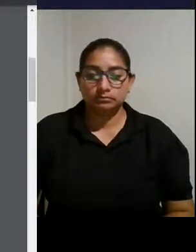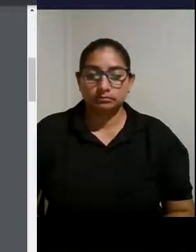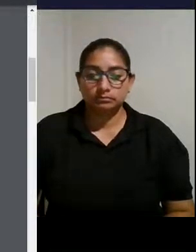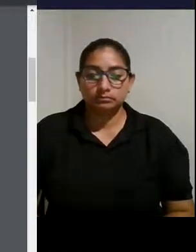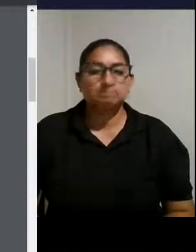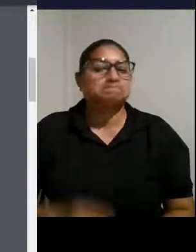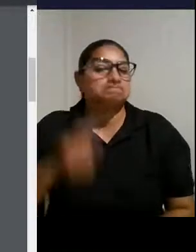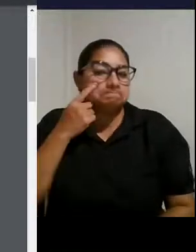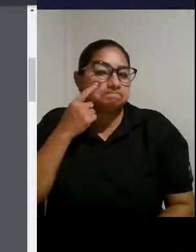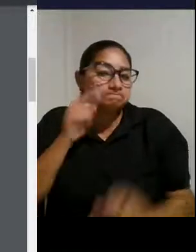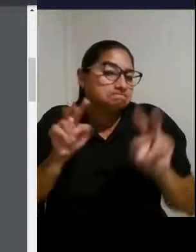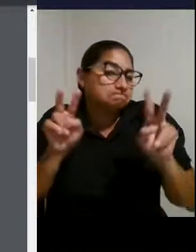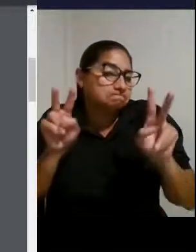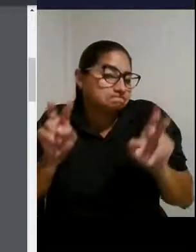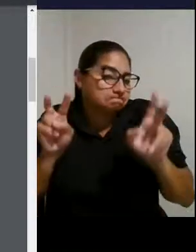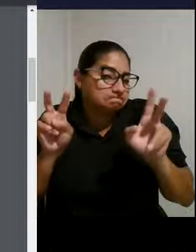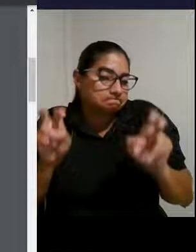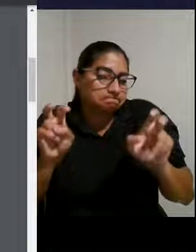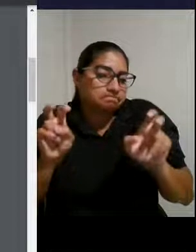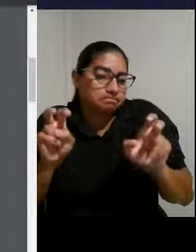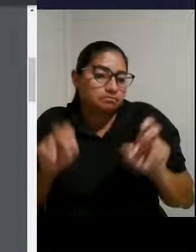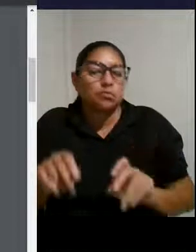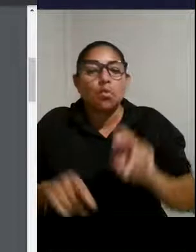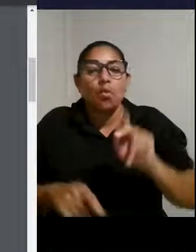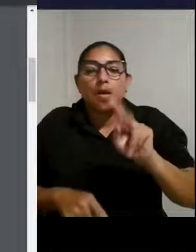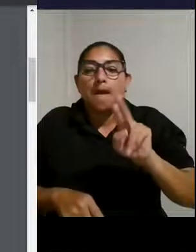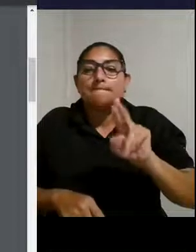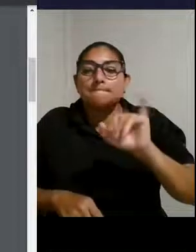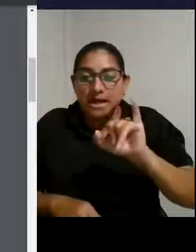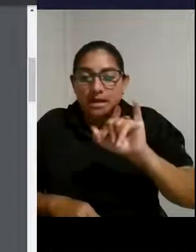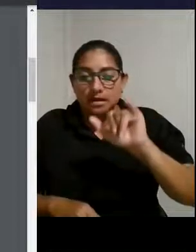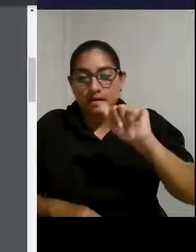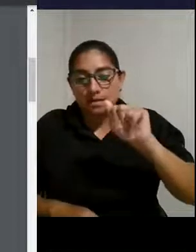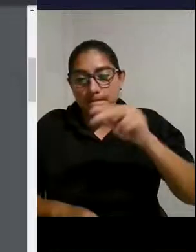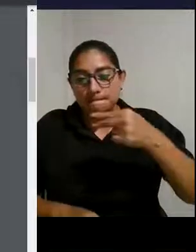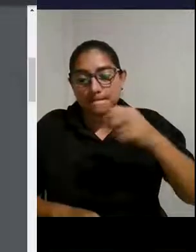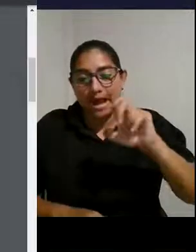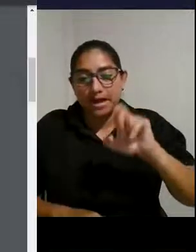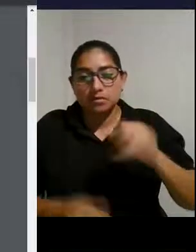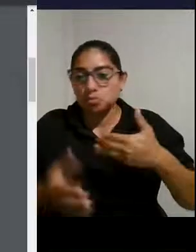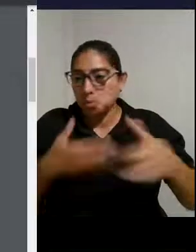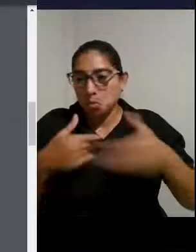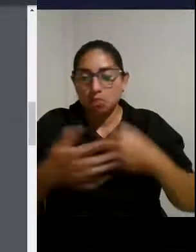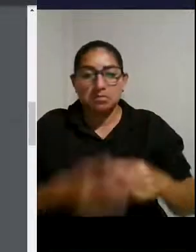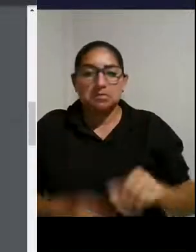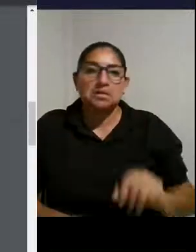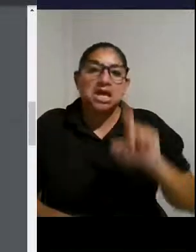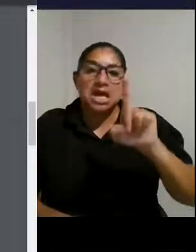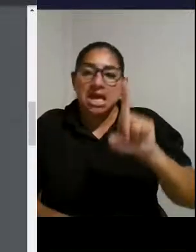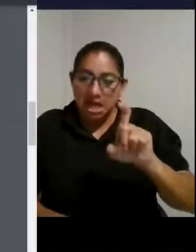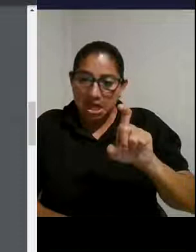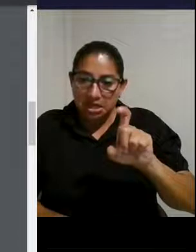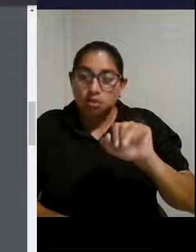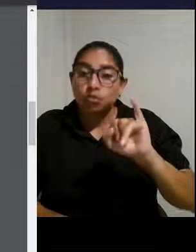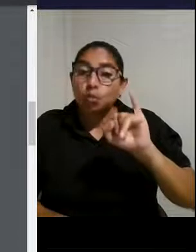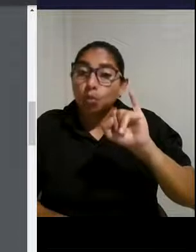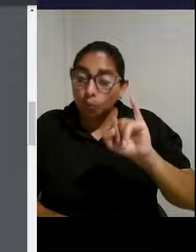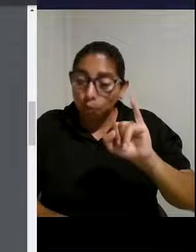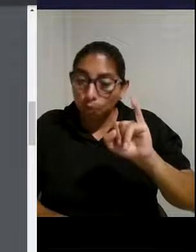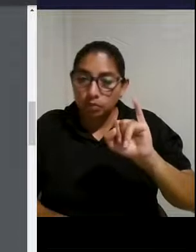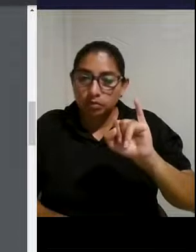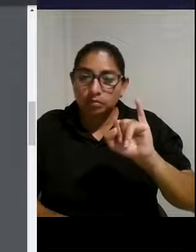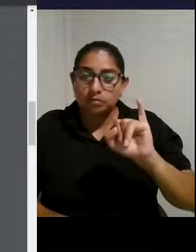Supongamos que tenemos una preimagen por acá, en una preimagen cualquiera, un X1. Le